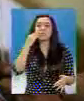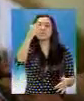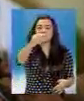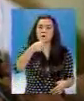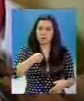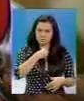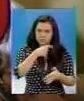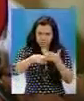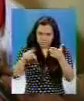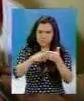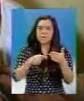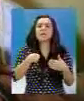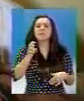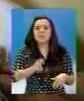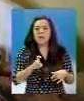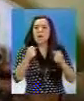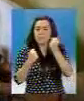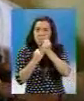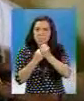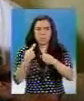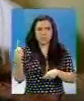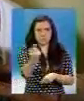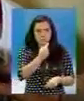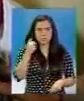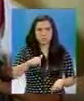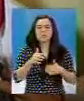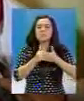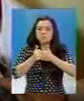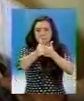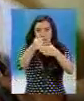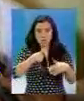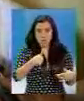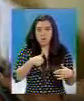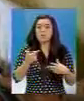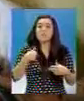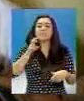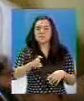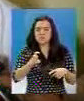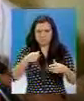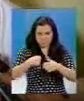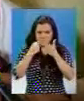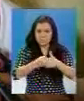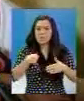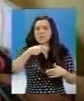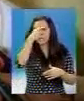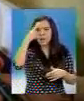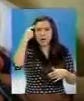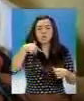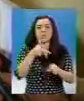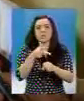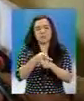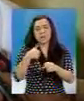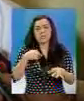de profesionales, de líderes sociales, líderes populares que venimos a dar la batalla. Creemos que hoy debemos